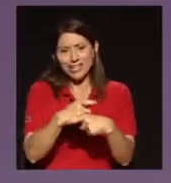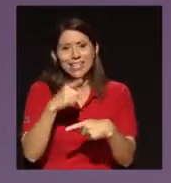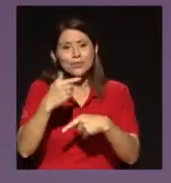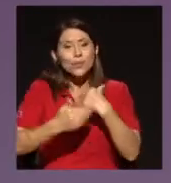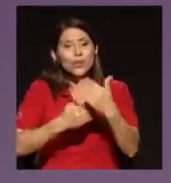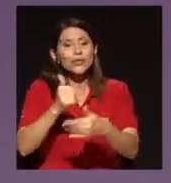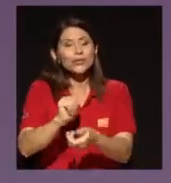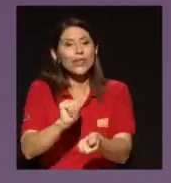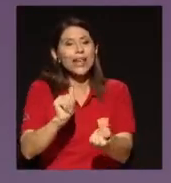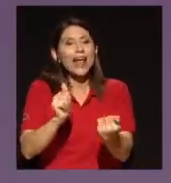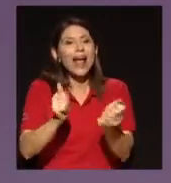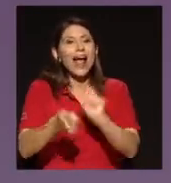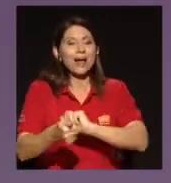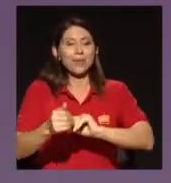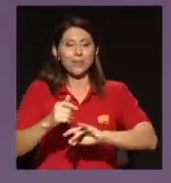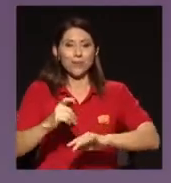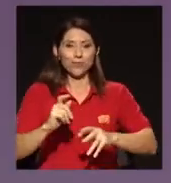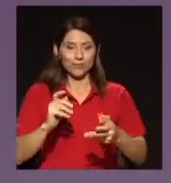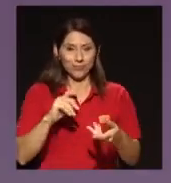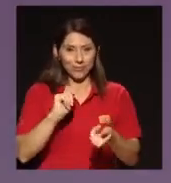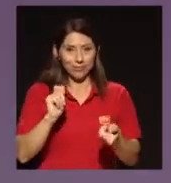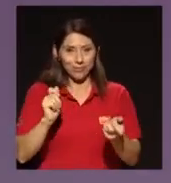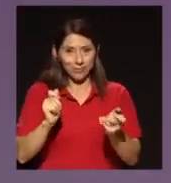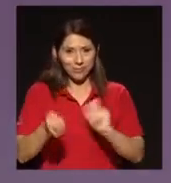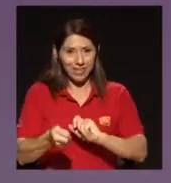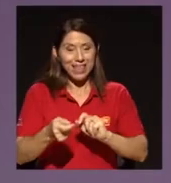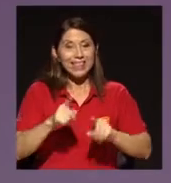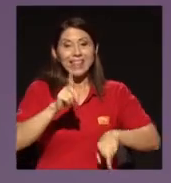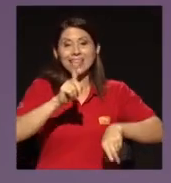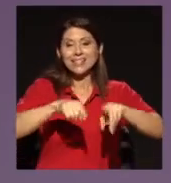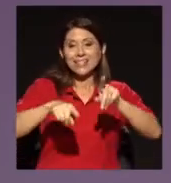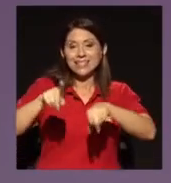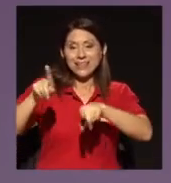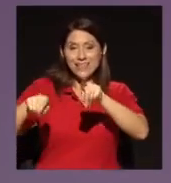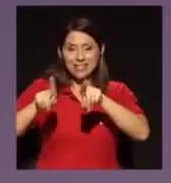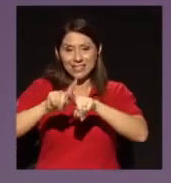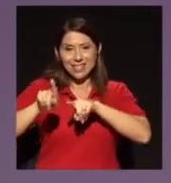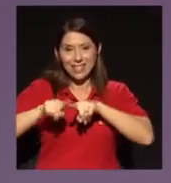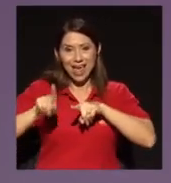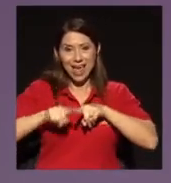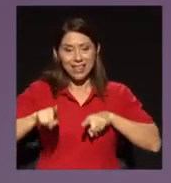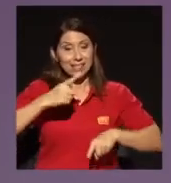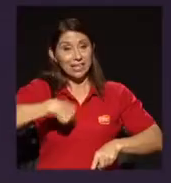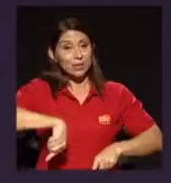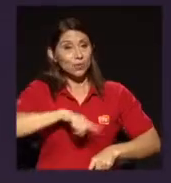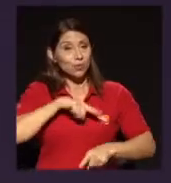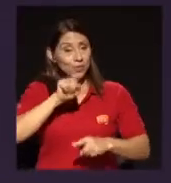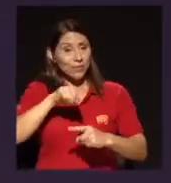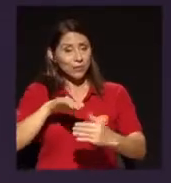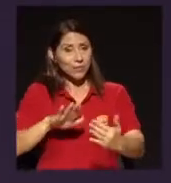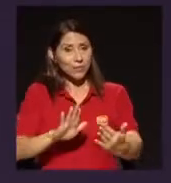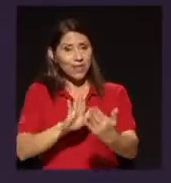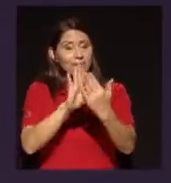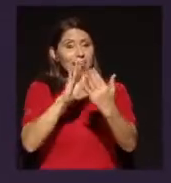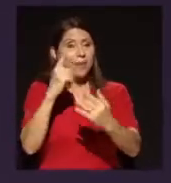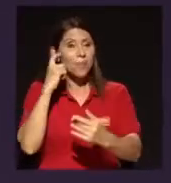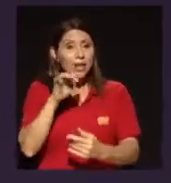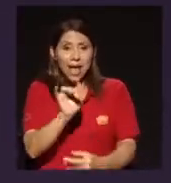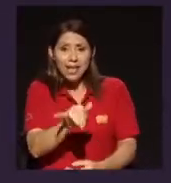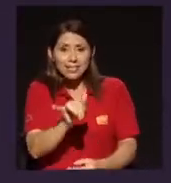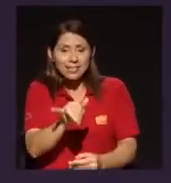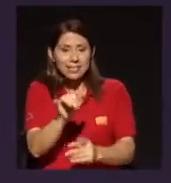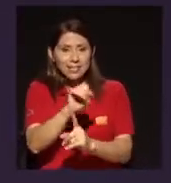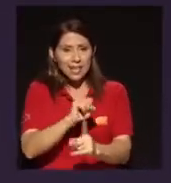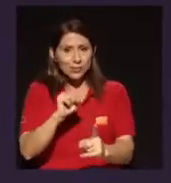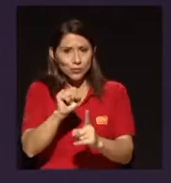de transformación, ¿no? De estas diversidades que nos tenemos que enfrentar porque así es la